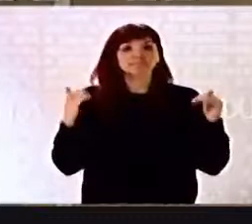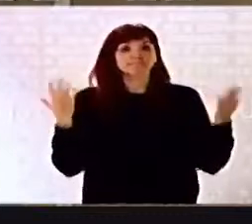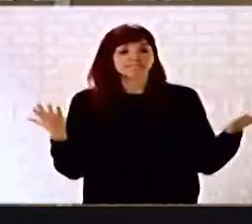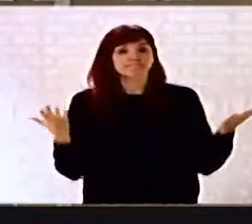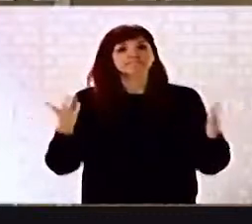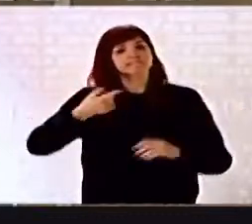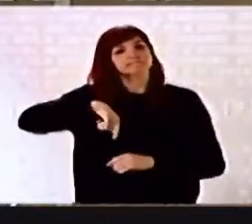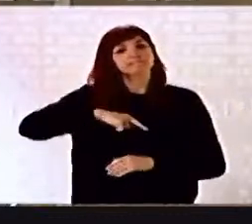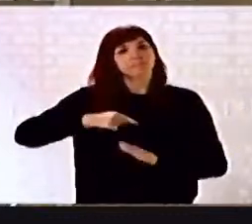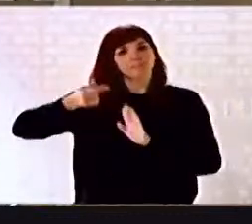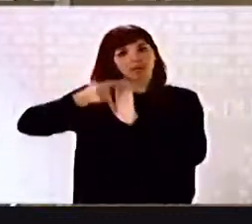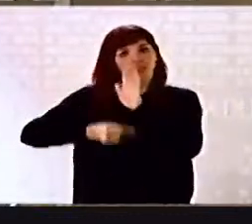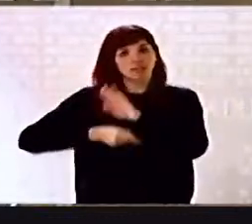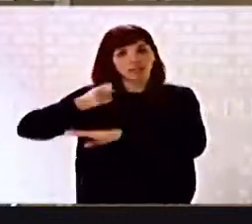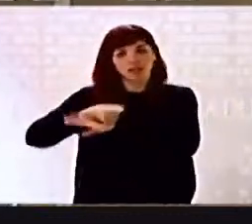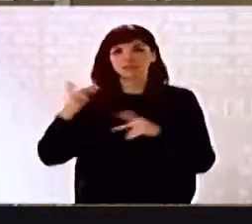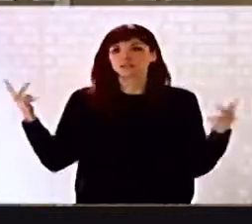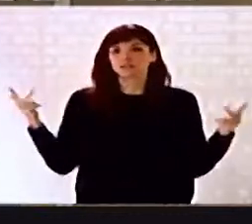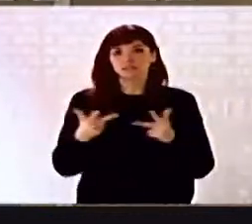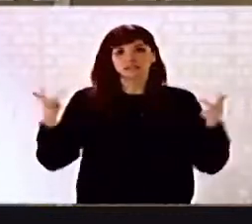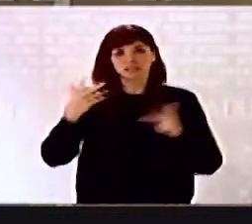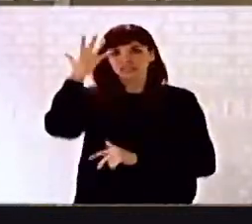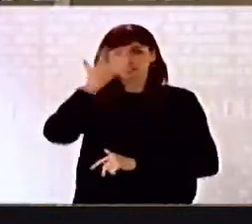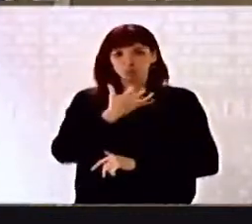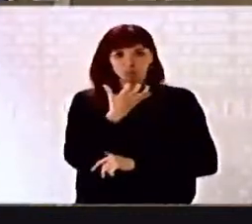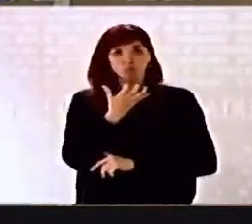tenemos que tomar medidas drásticas